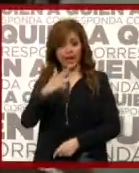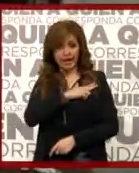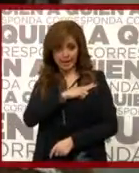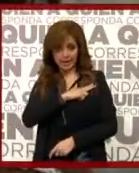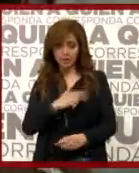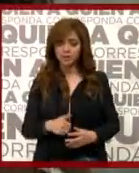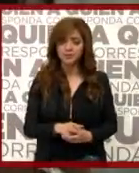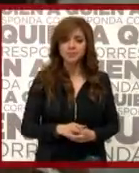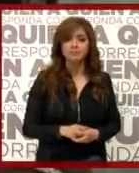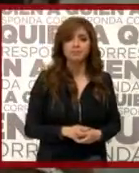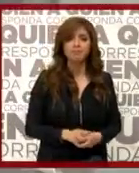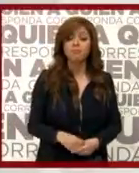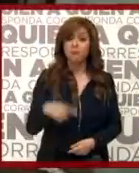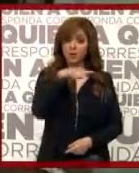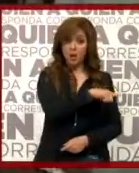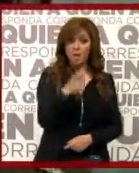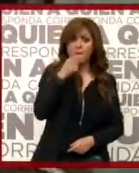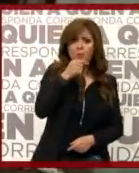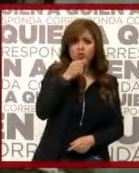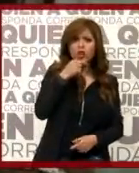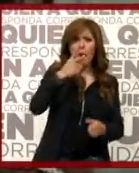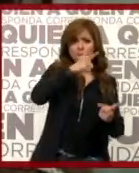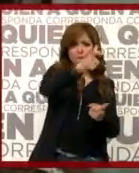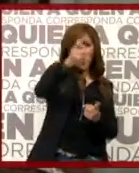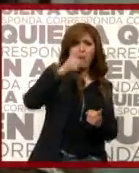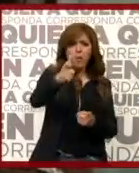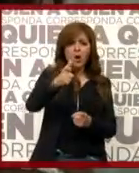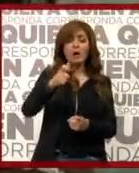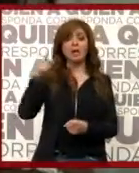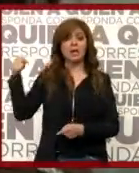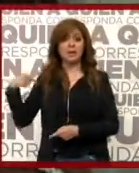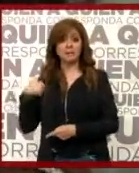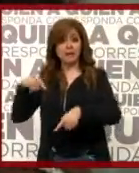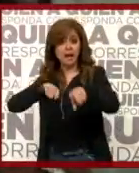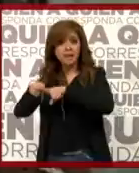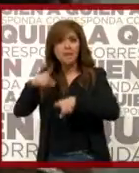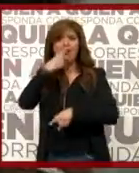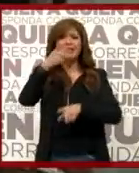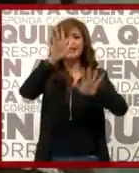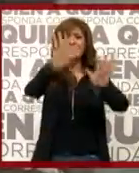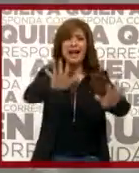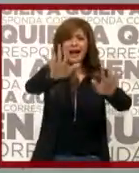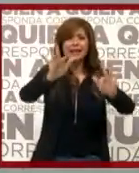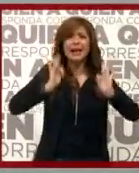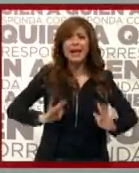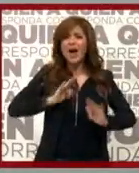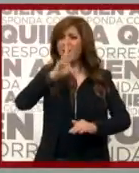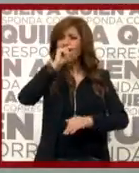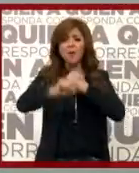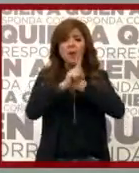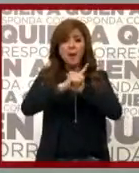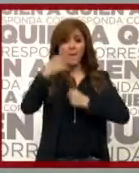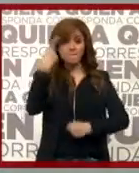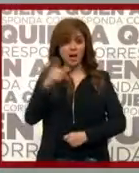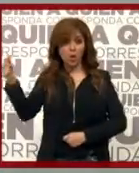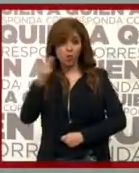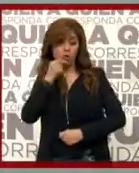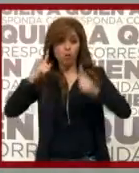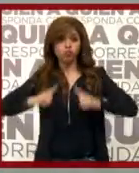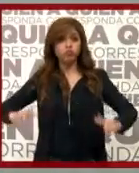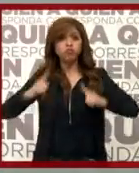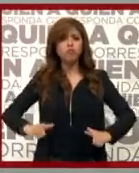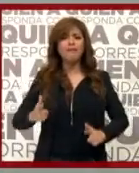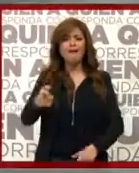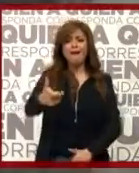disparar, uno de los judiciales. Mi hermano le dijo que le decía que se tranquilizaran, que él no quería problemas. Y el judicial que estaba disparando además